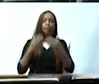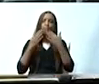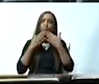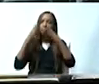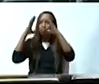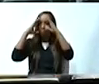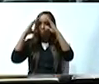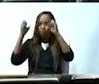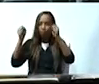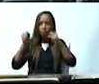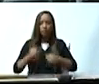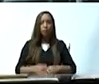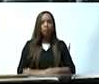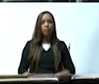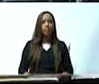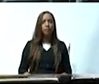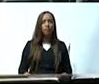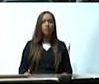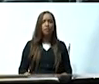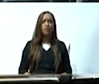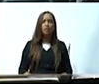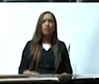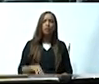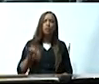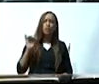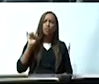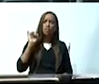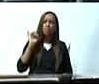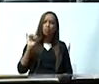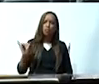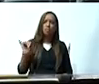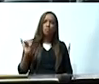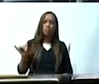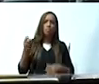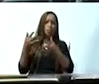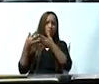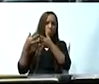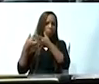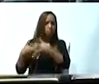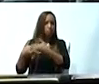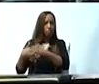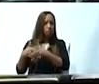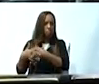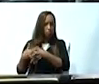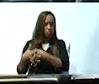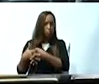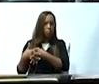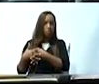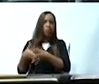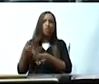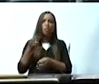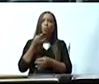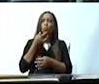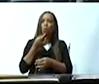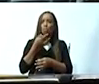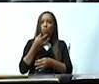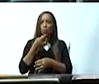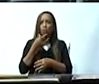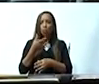Catalina, que sea gestionada a través de la figura del fideicomiso.